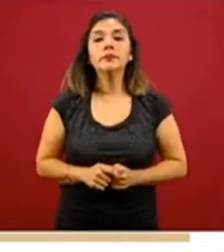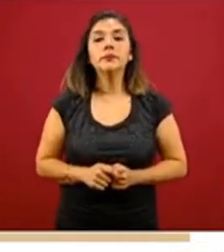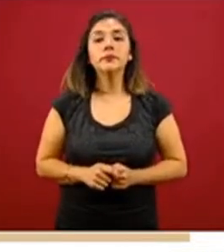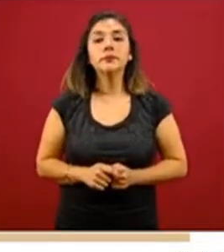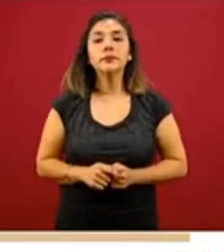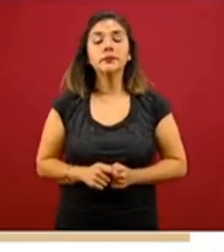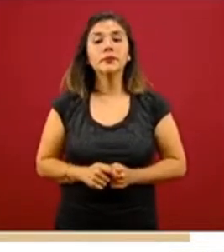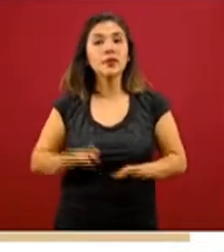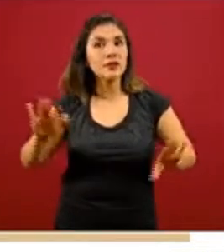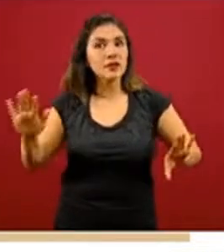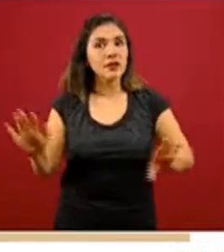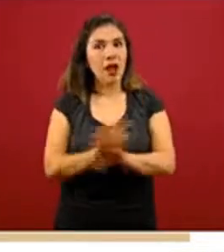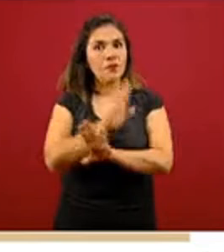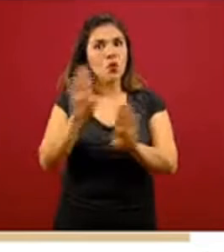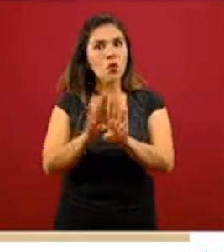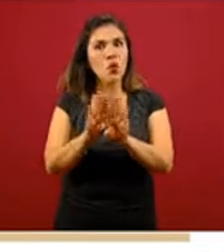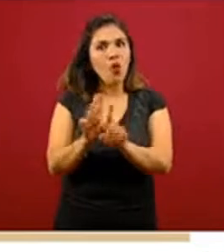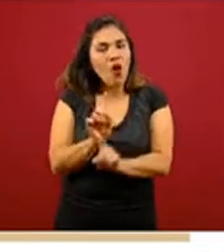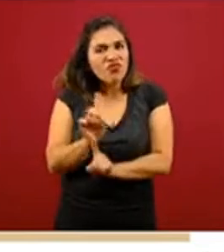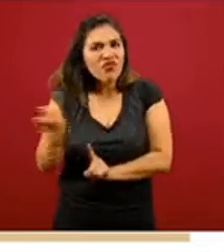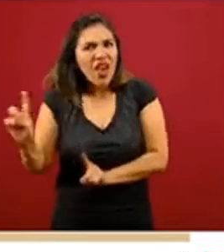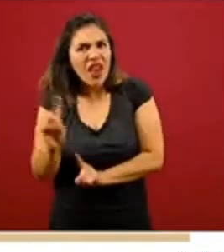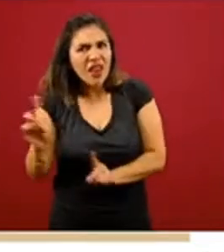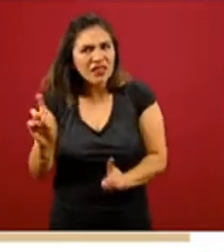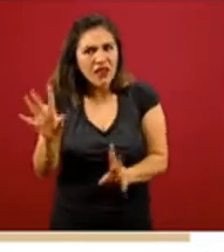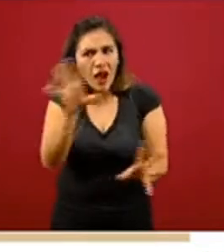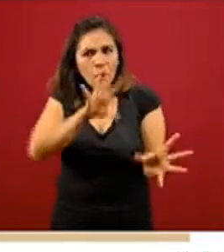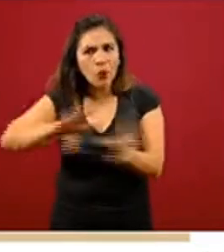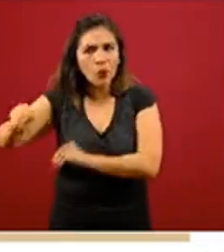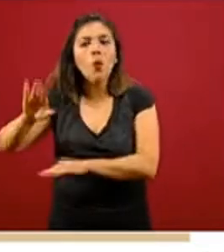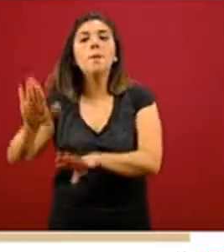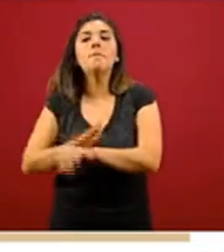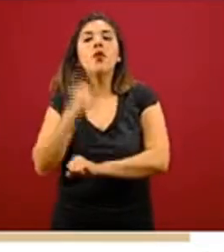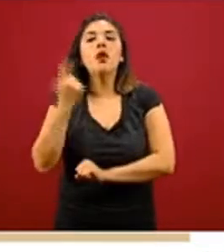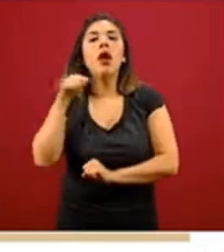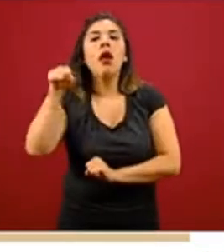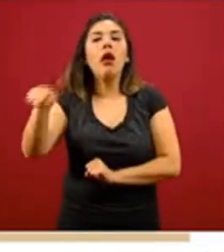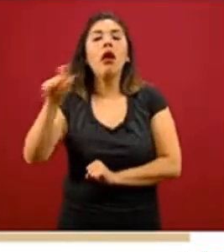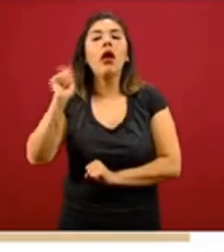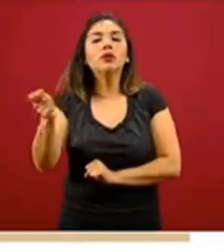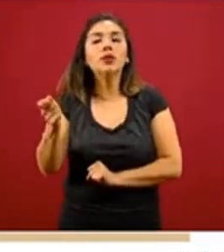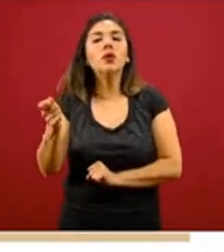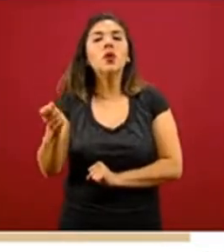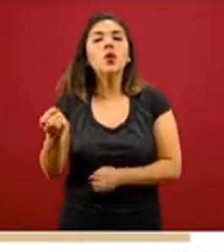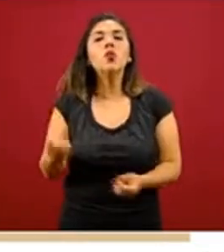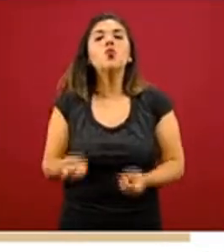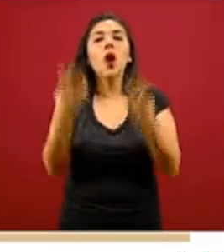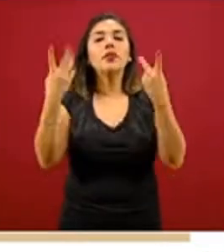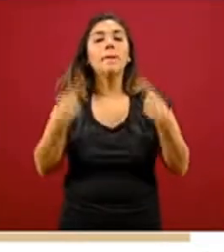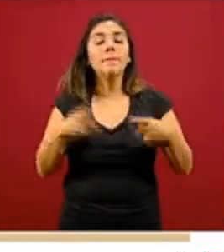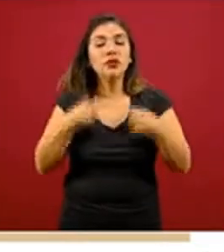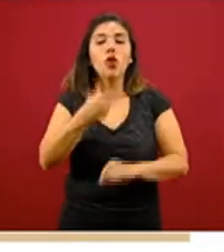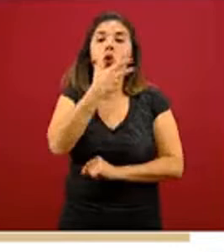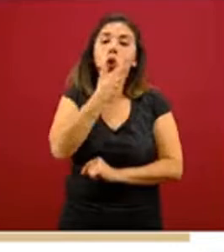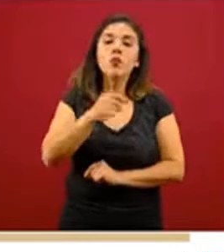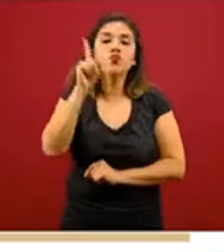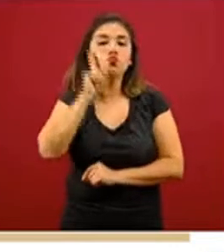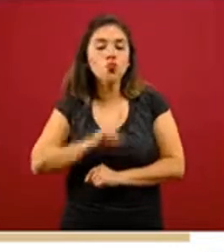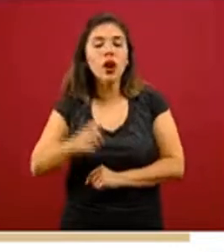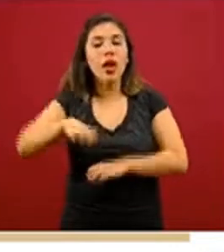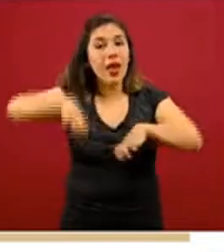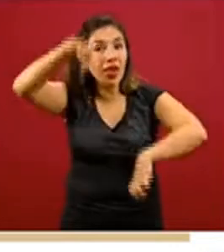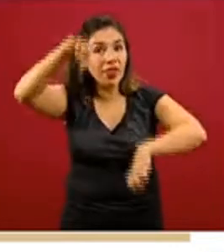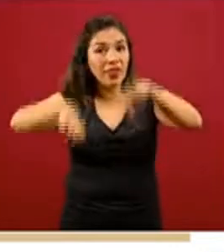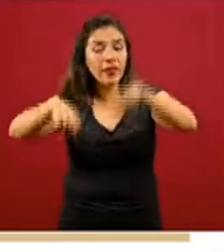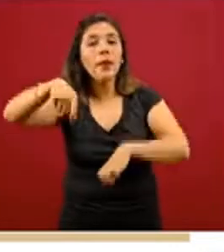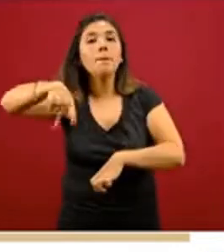se nos mueve a la derecha, ¿sí? Porque en este caso ahora son la distribución de edad y sexo, pero de las defunciones. Y